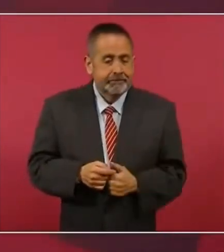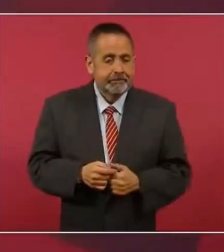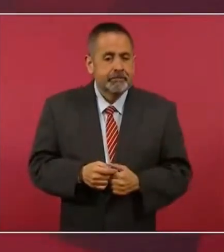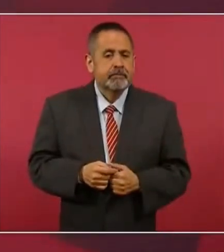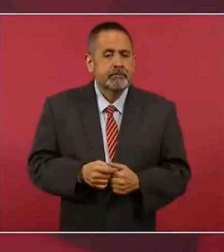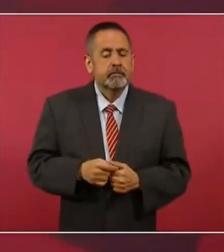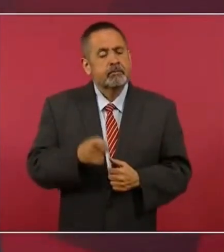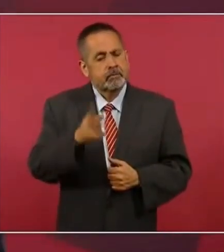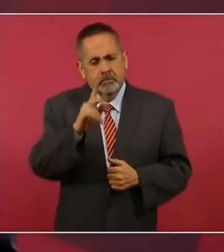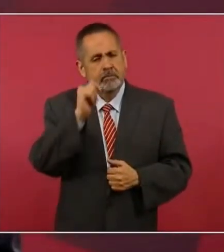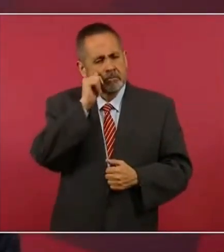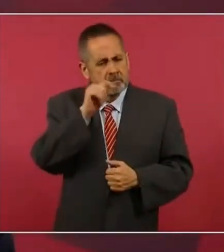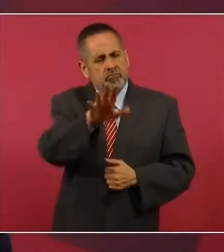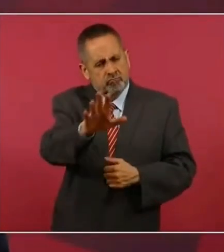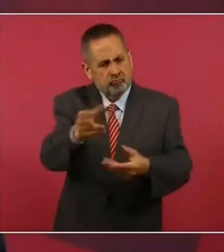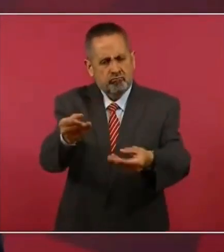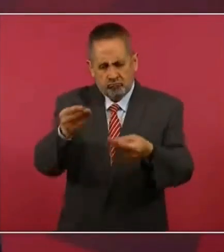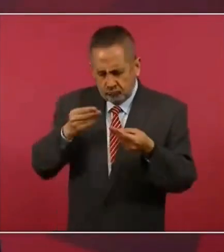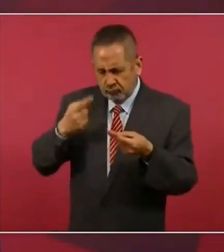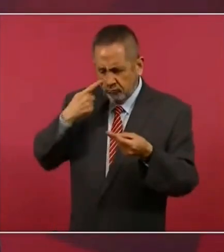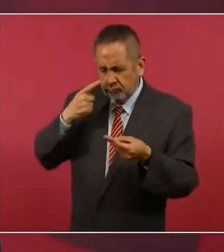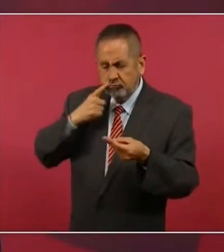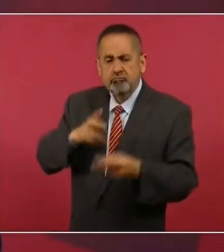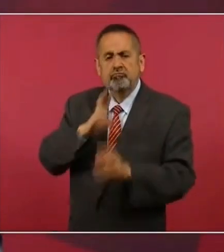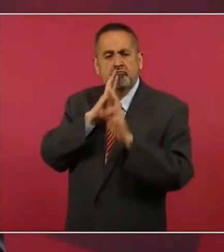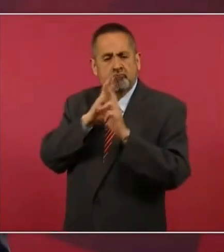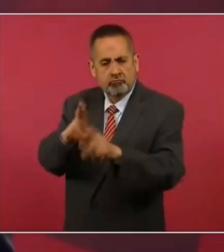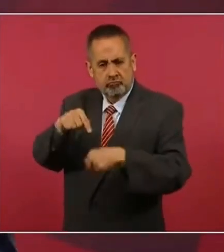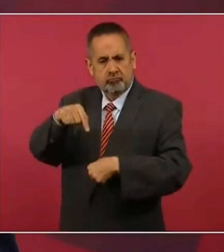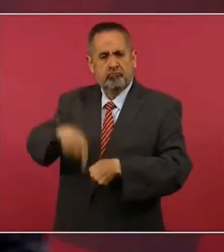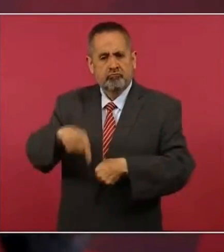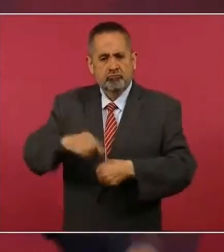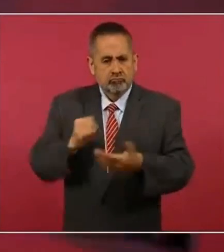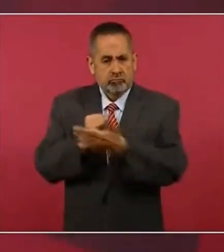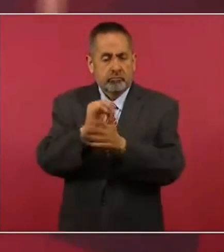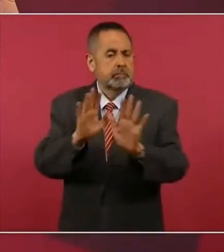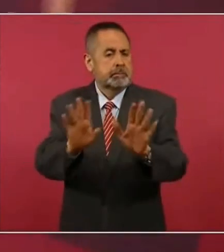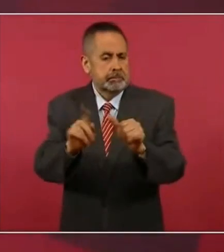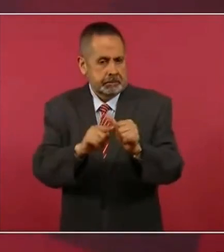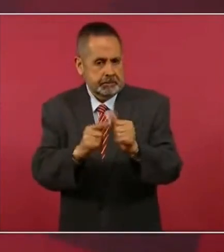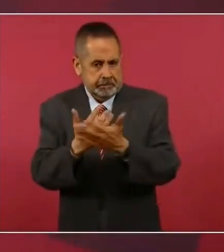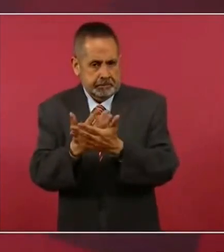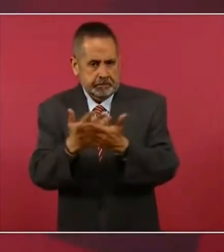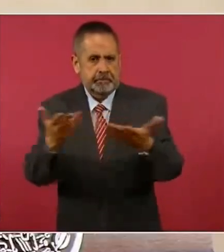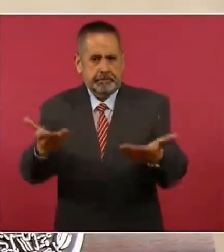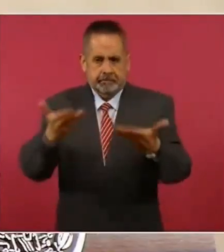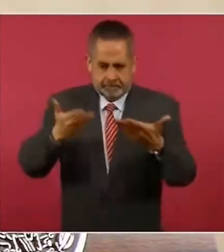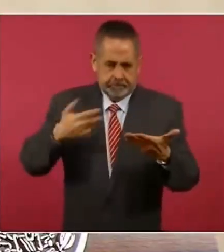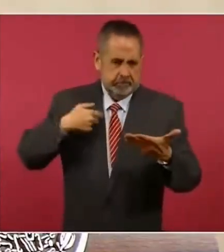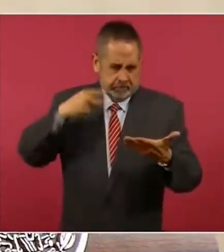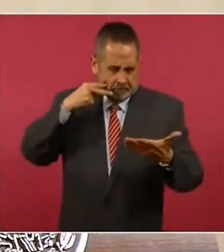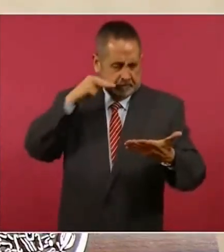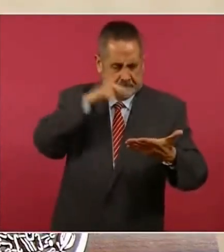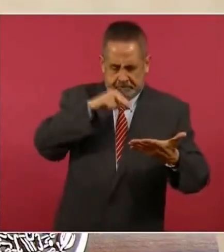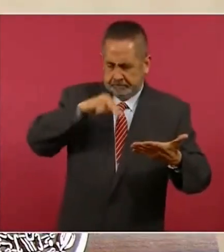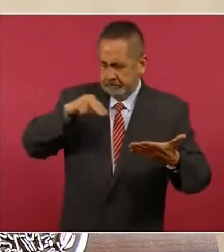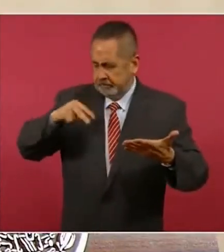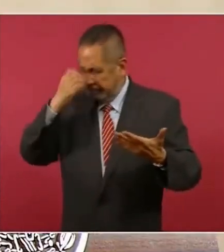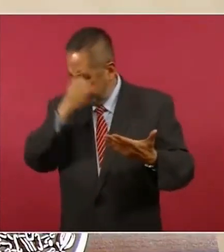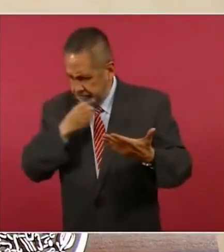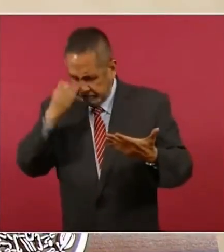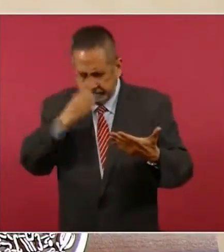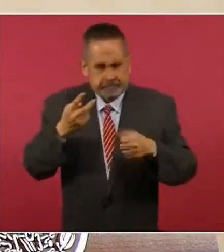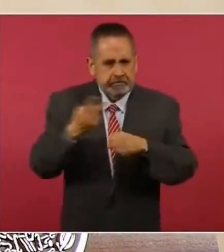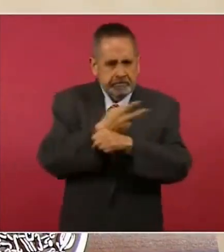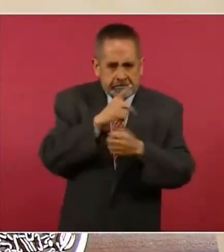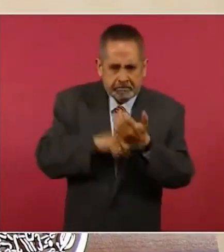todas formas lo vamos a resolver Aquí nada más Déjenme que yo vea este qué